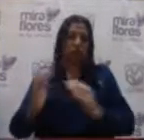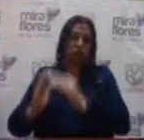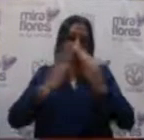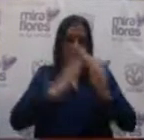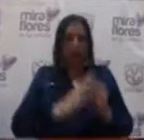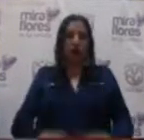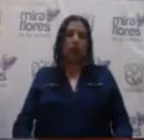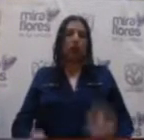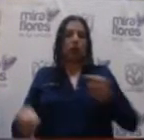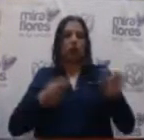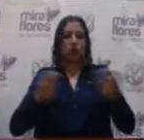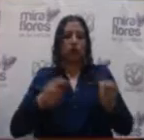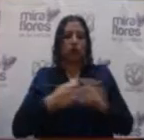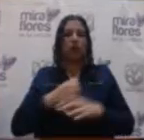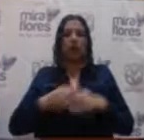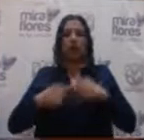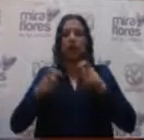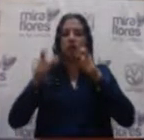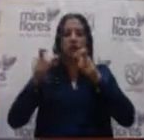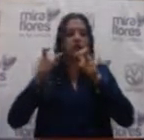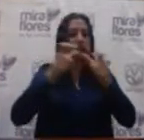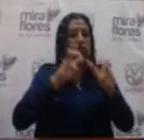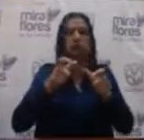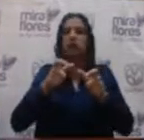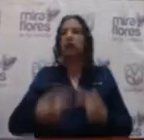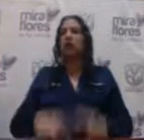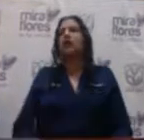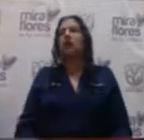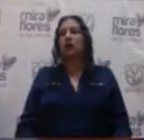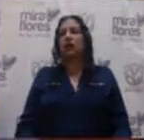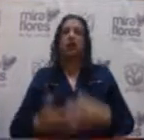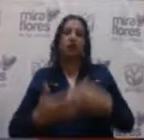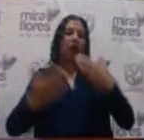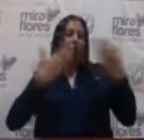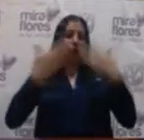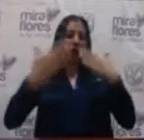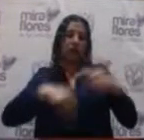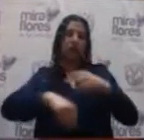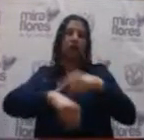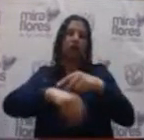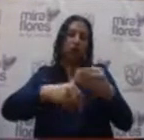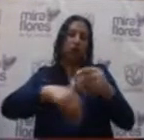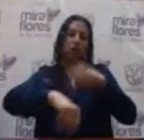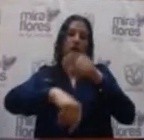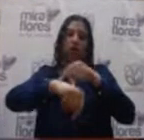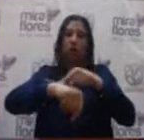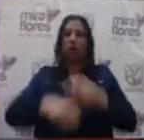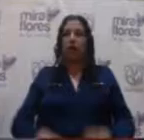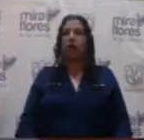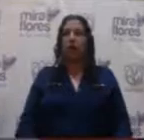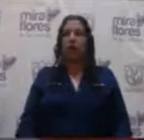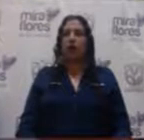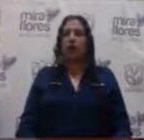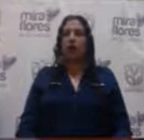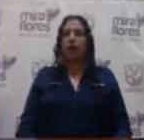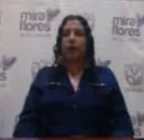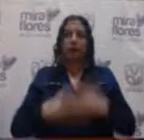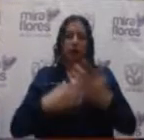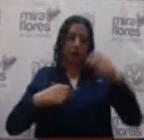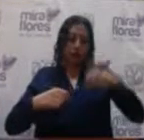es las inspecciones, y conversamos largo. Inclusive luego aquí en